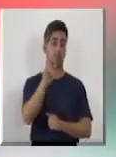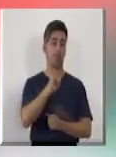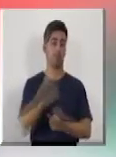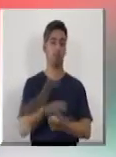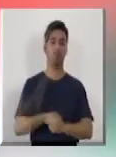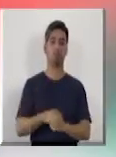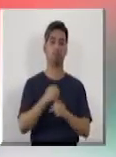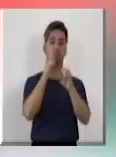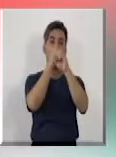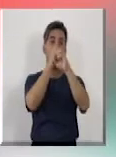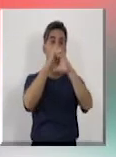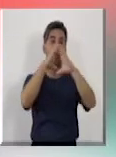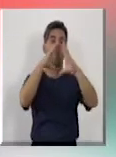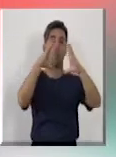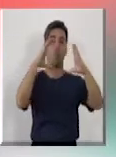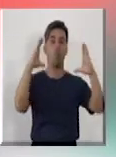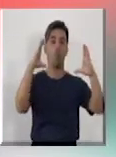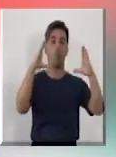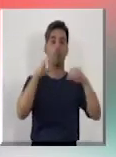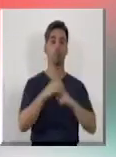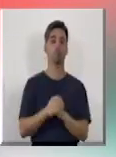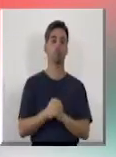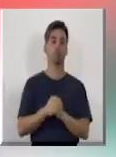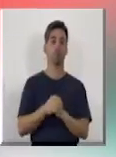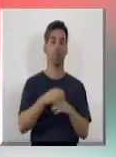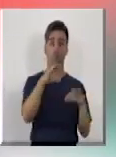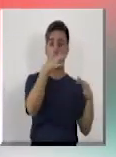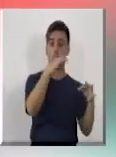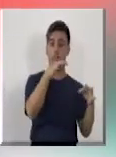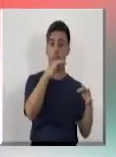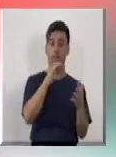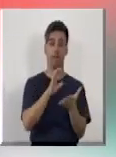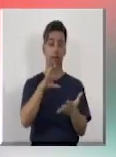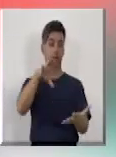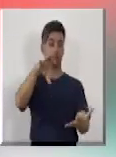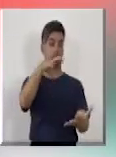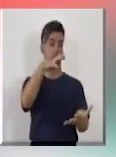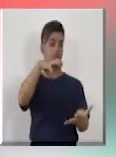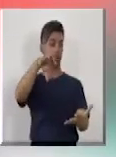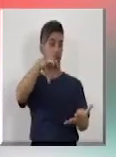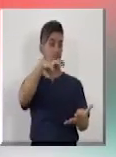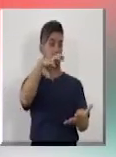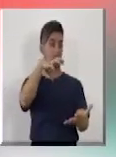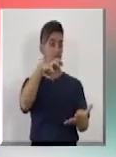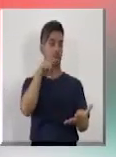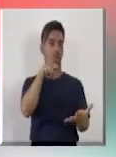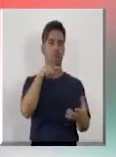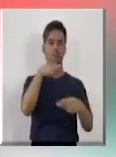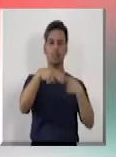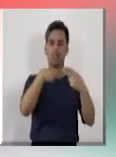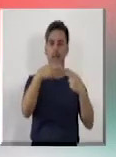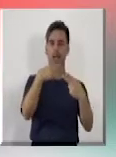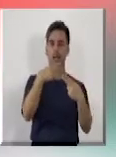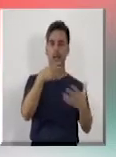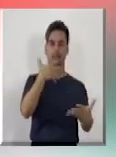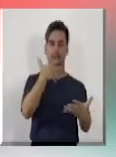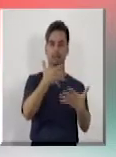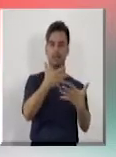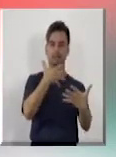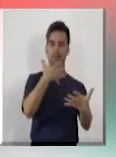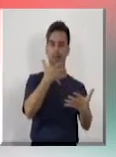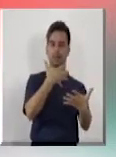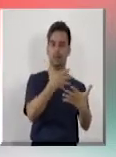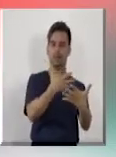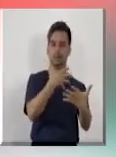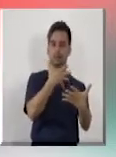inflamos, le pasamos un pedazo de papel periódico y va a tener la propiedad de atraer pequeños cuerpos ligeros que